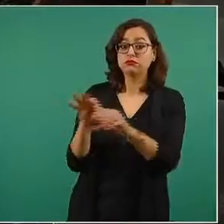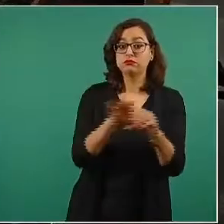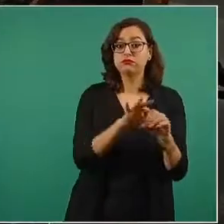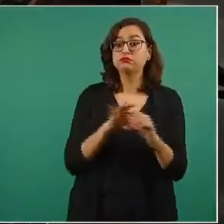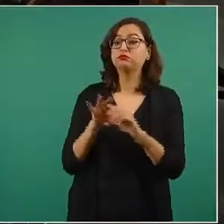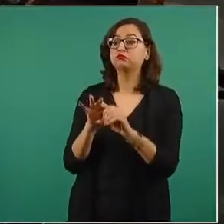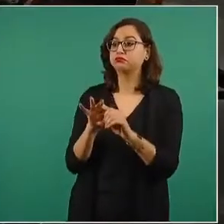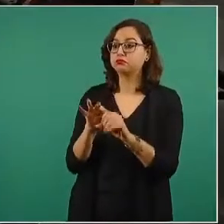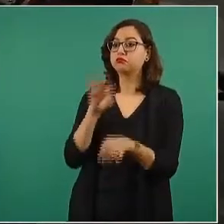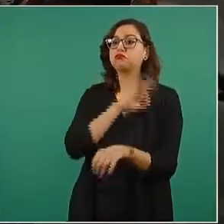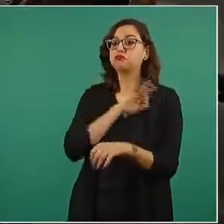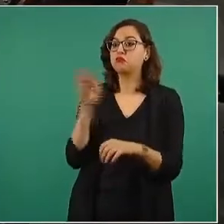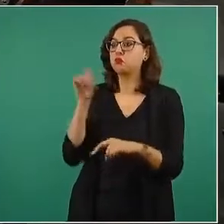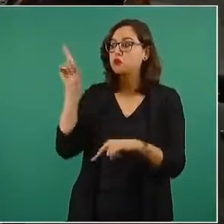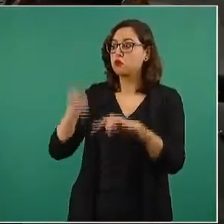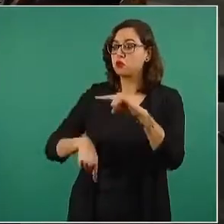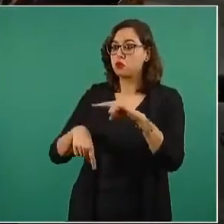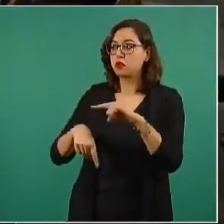se logra el cambio.